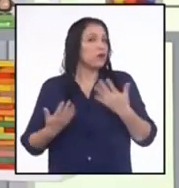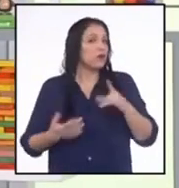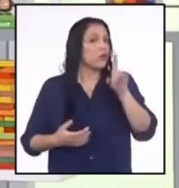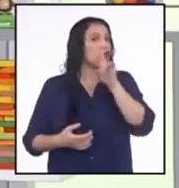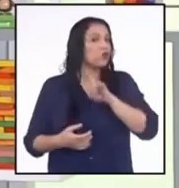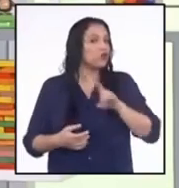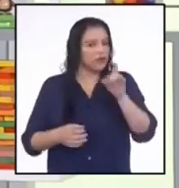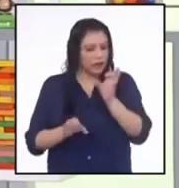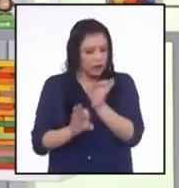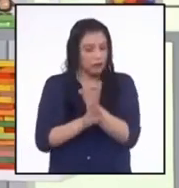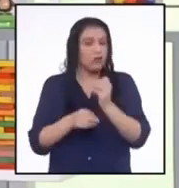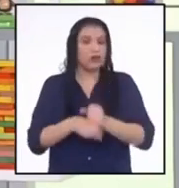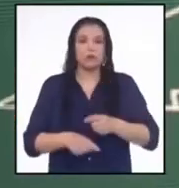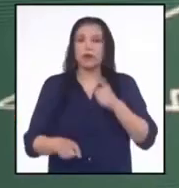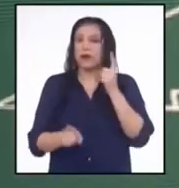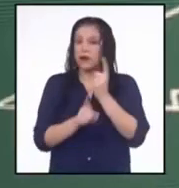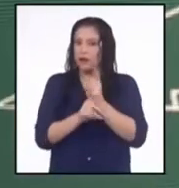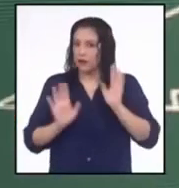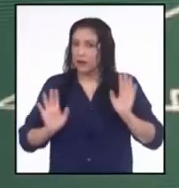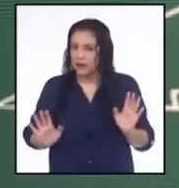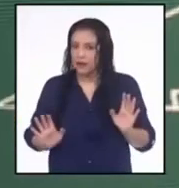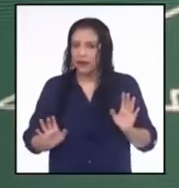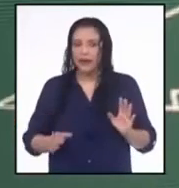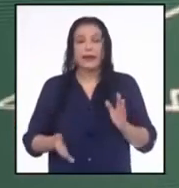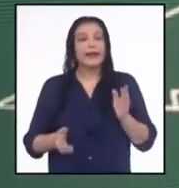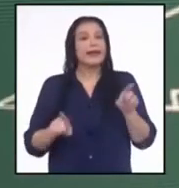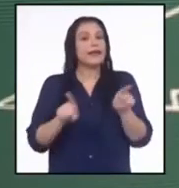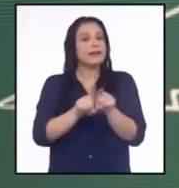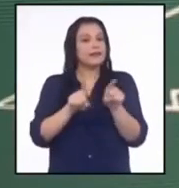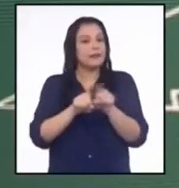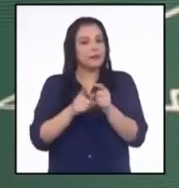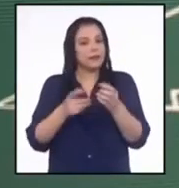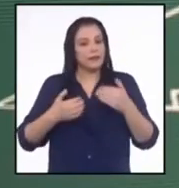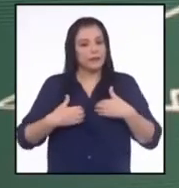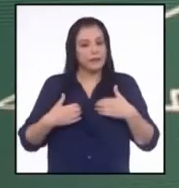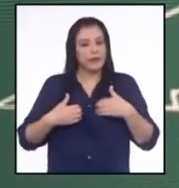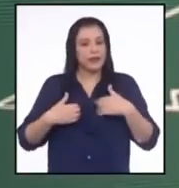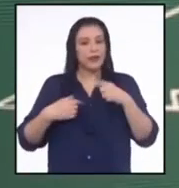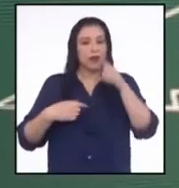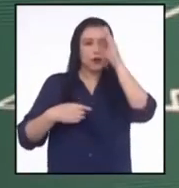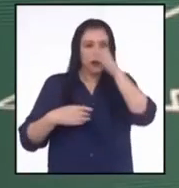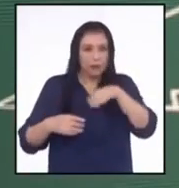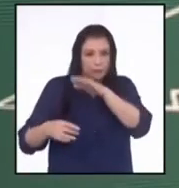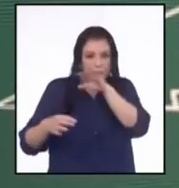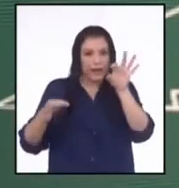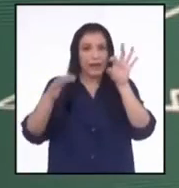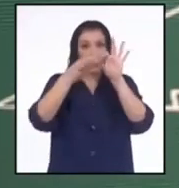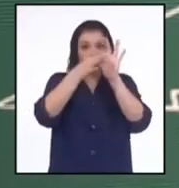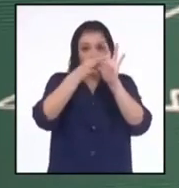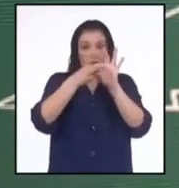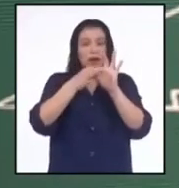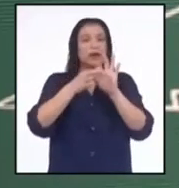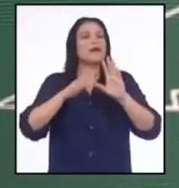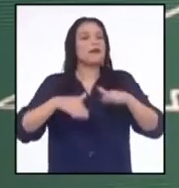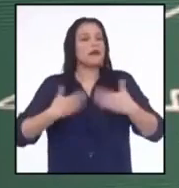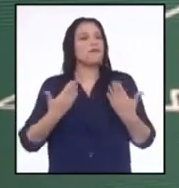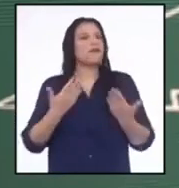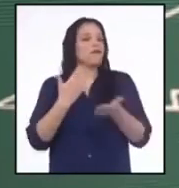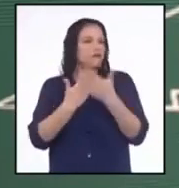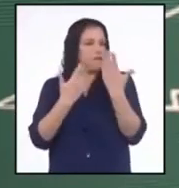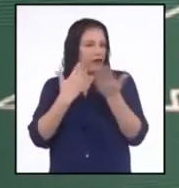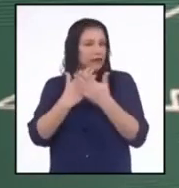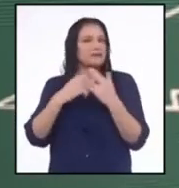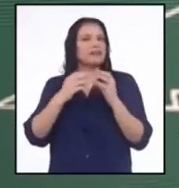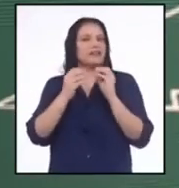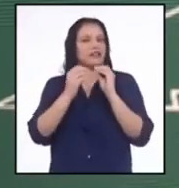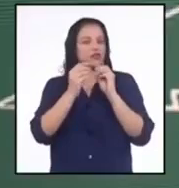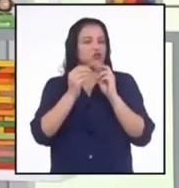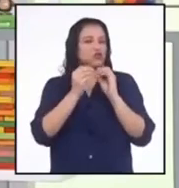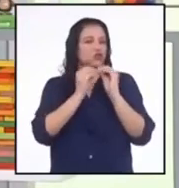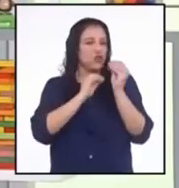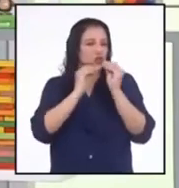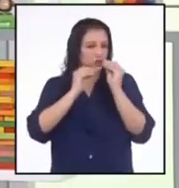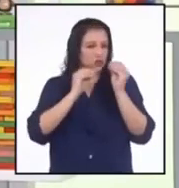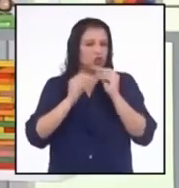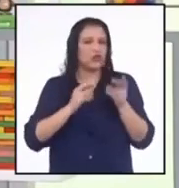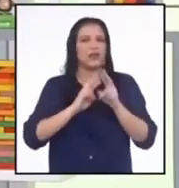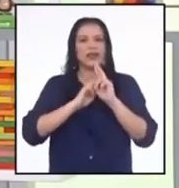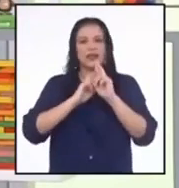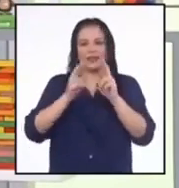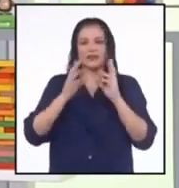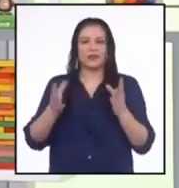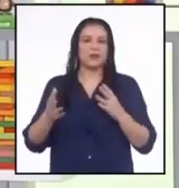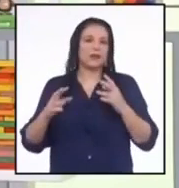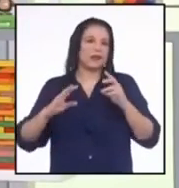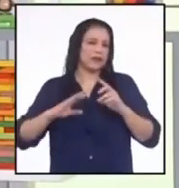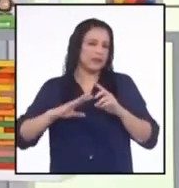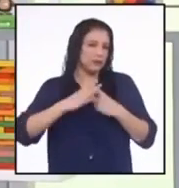utilizar la fórmula correctamente. Y si además tengo al vértice, se me haría de todas maneras más fácil resolver la situación. También